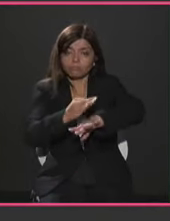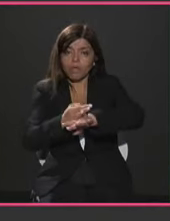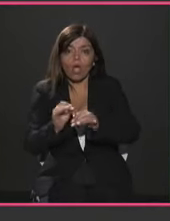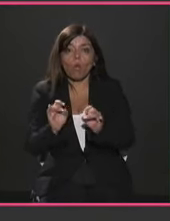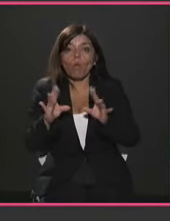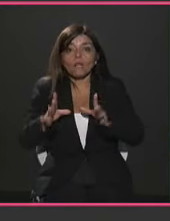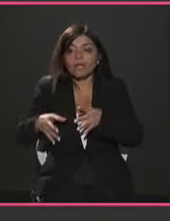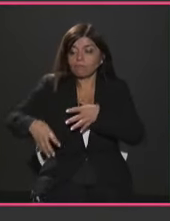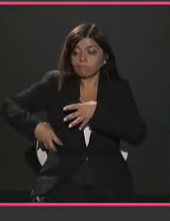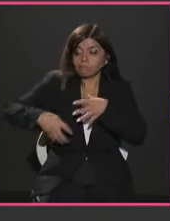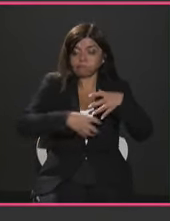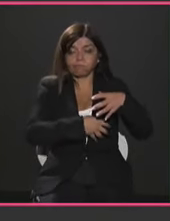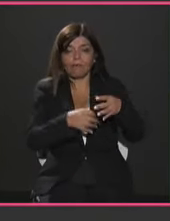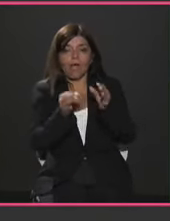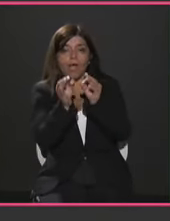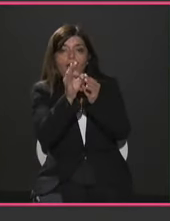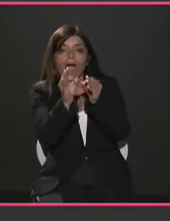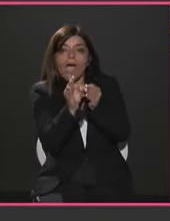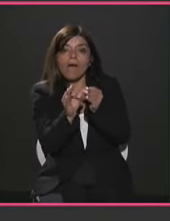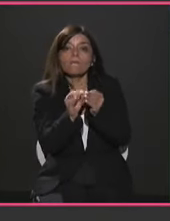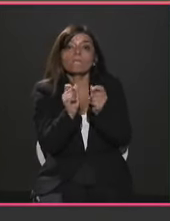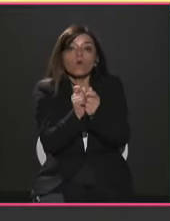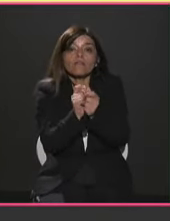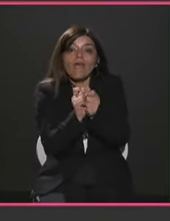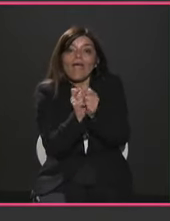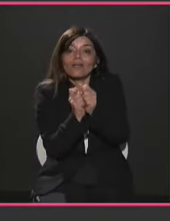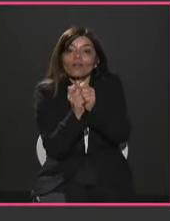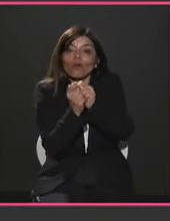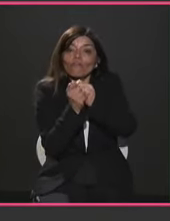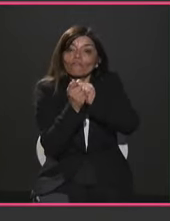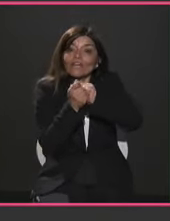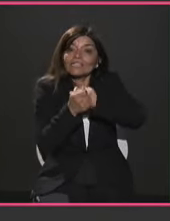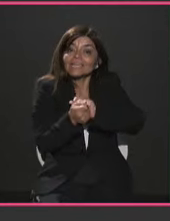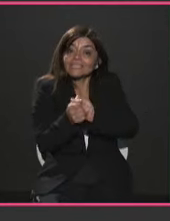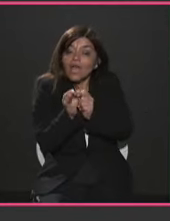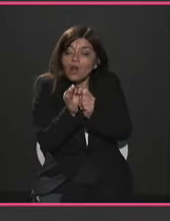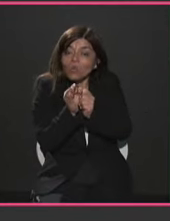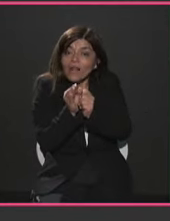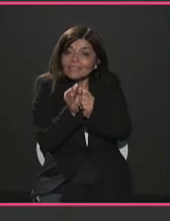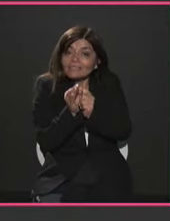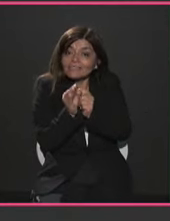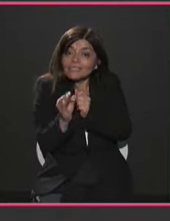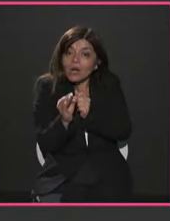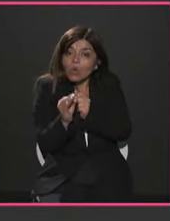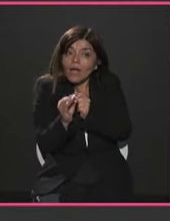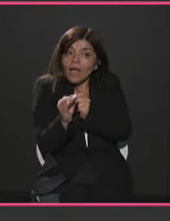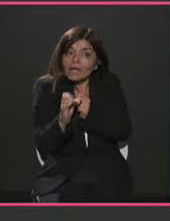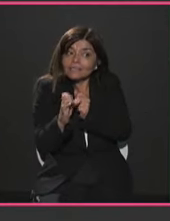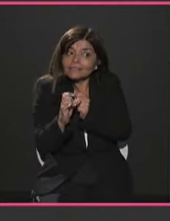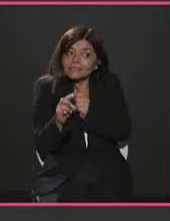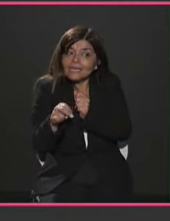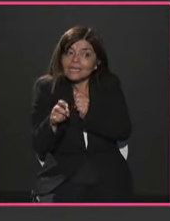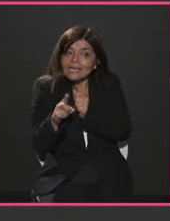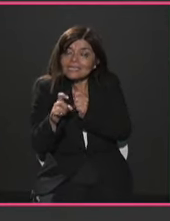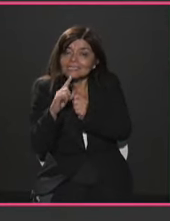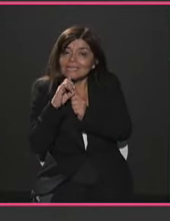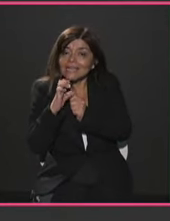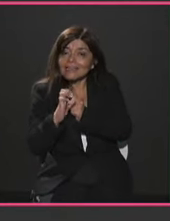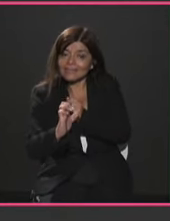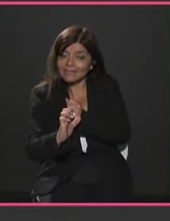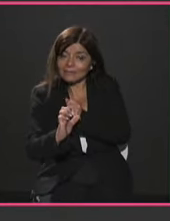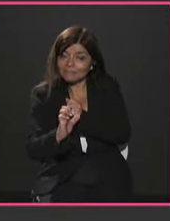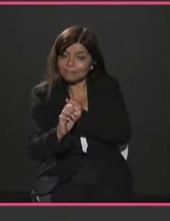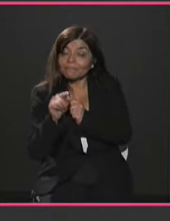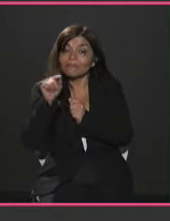cualquier órgano puede hacer una transición o convertirse en una célula senescente y el estado de senescencia celular tiene una